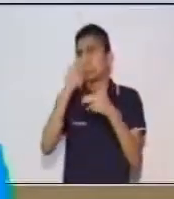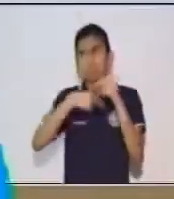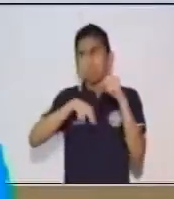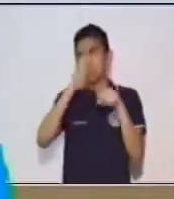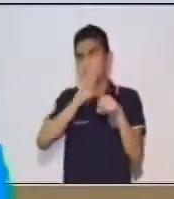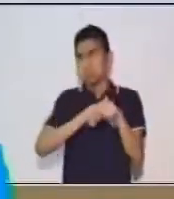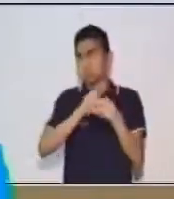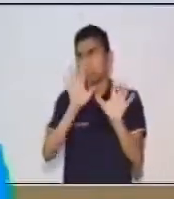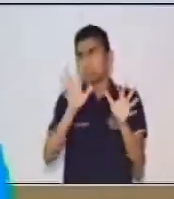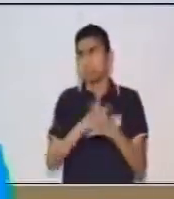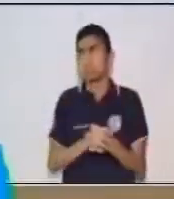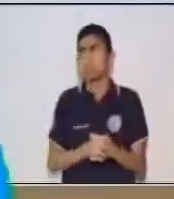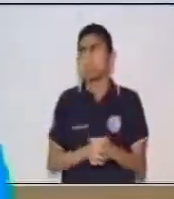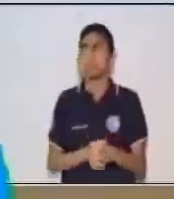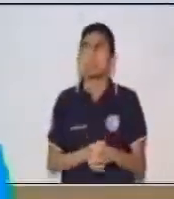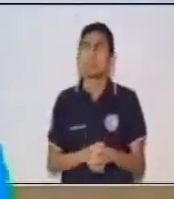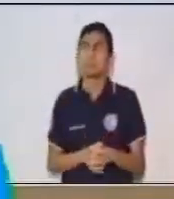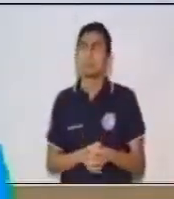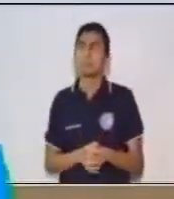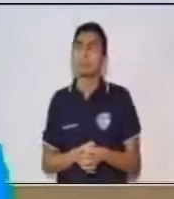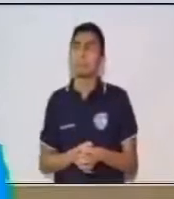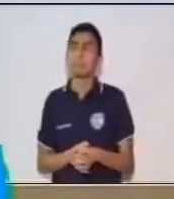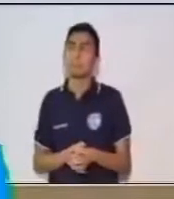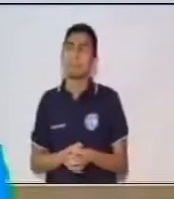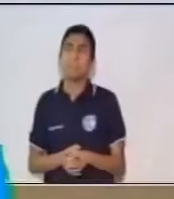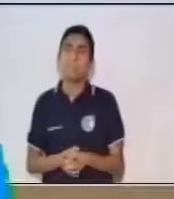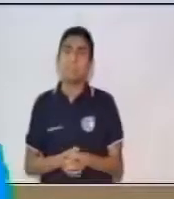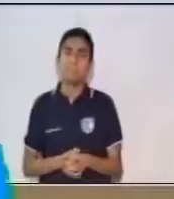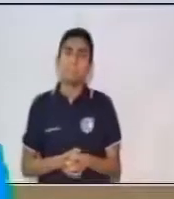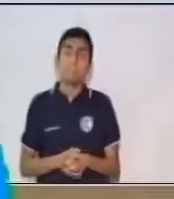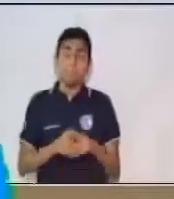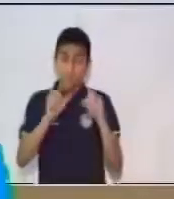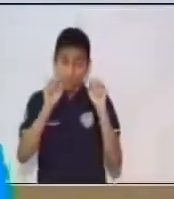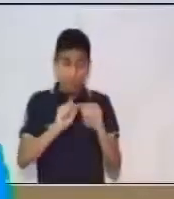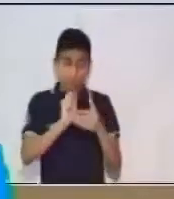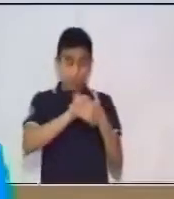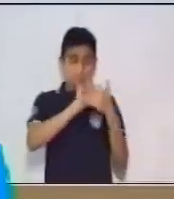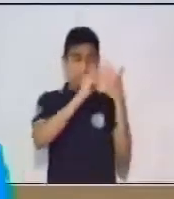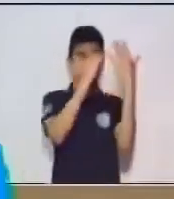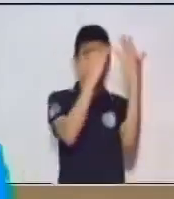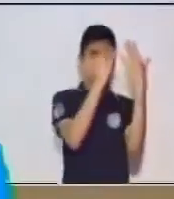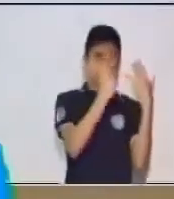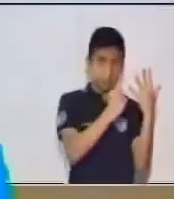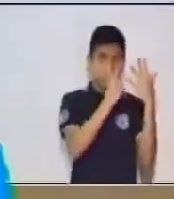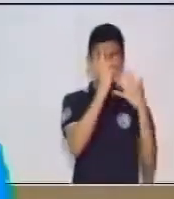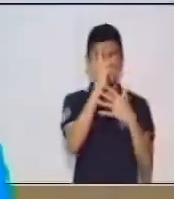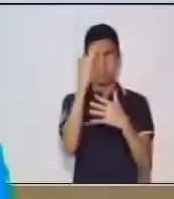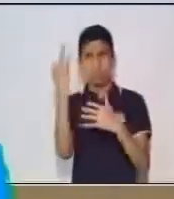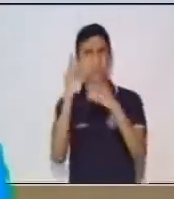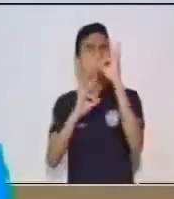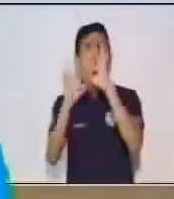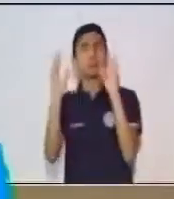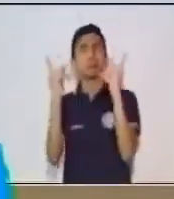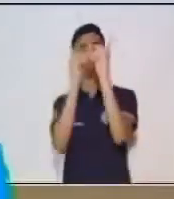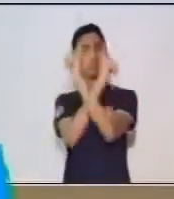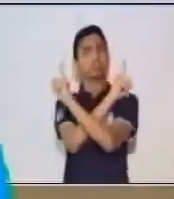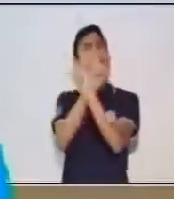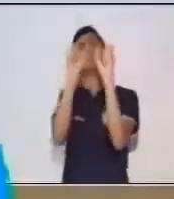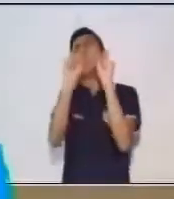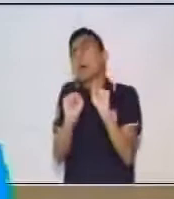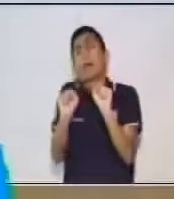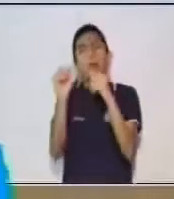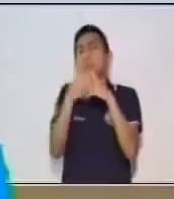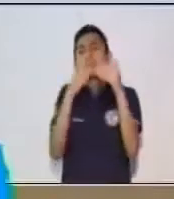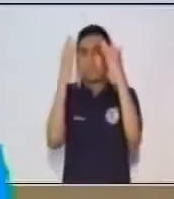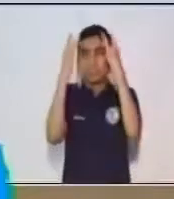3 en el primer paréntesis y el 6 en el segundo, o escribir como los hemos escrito ahorita.